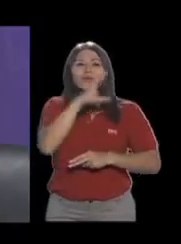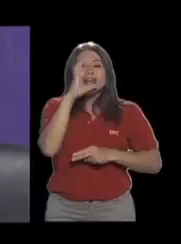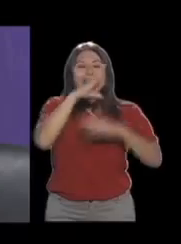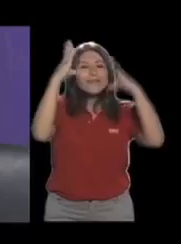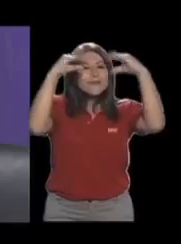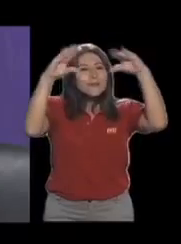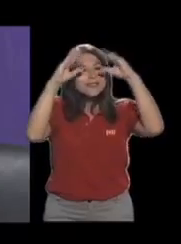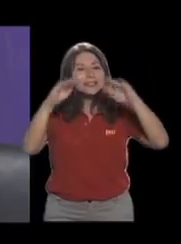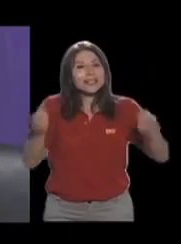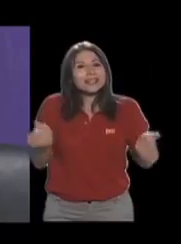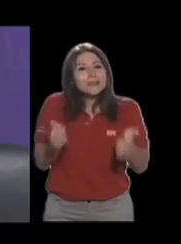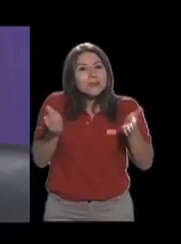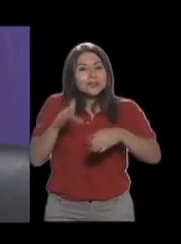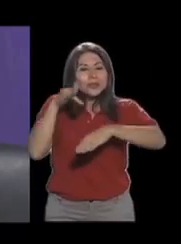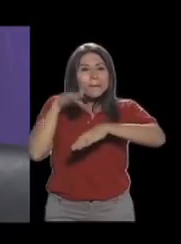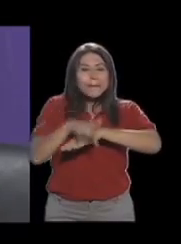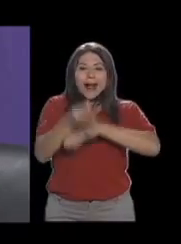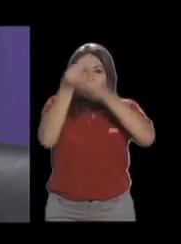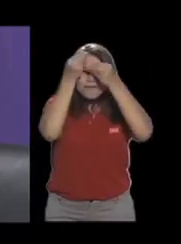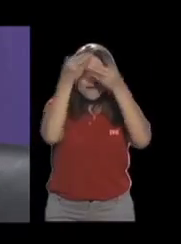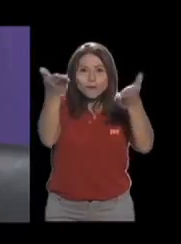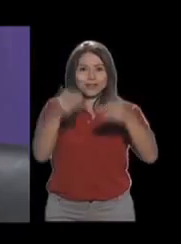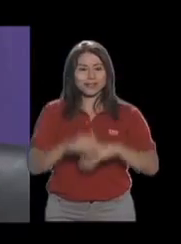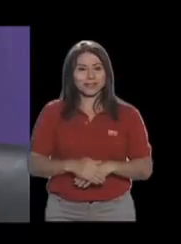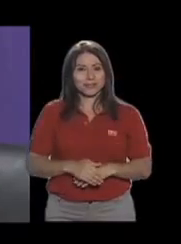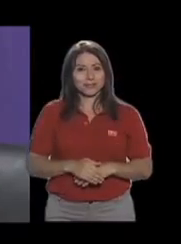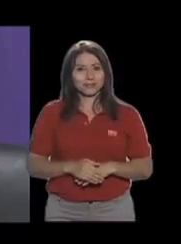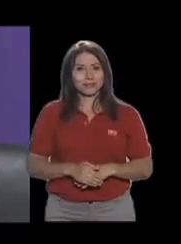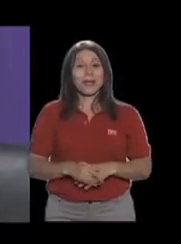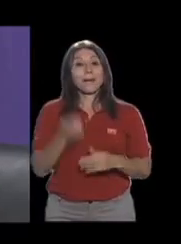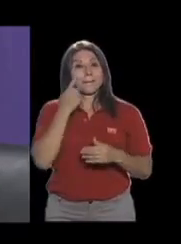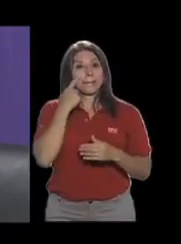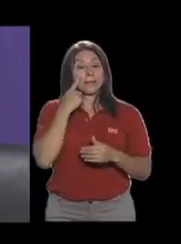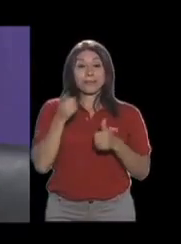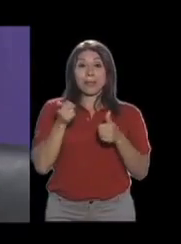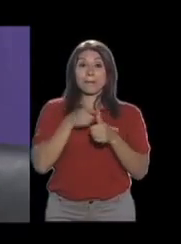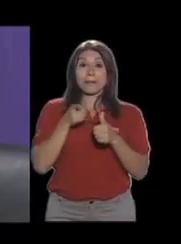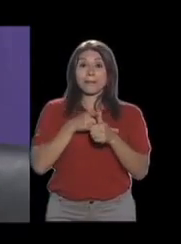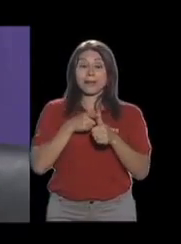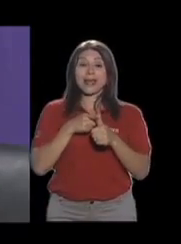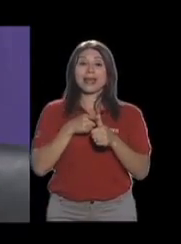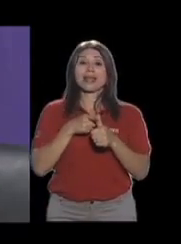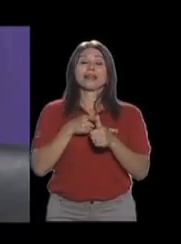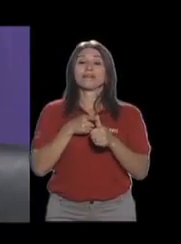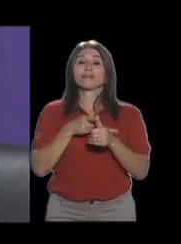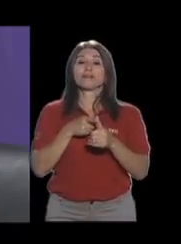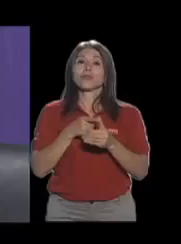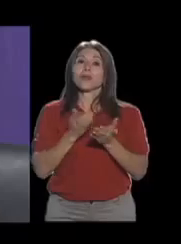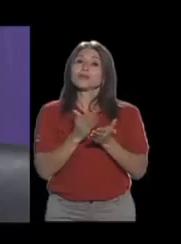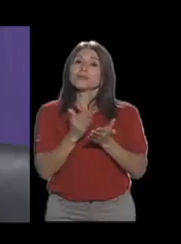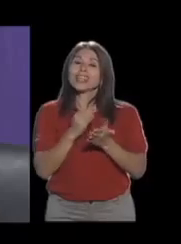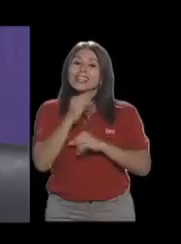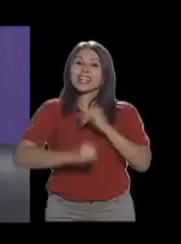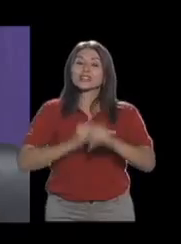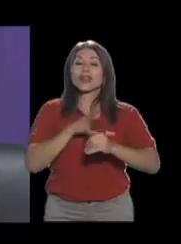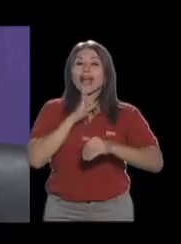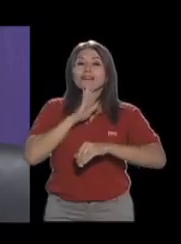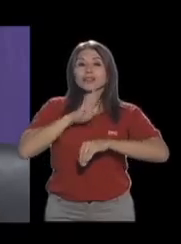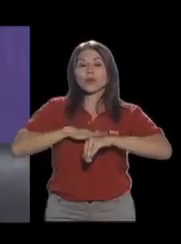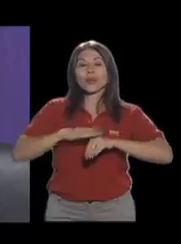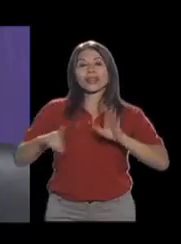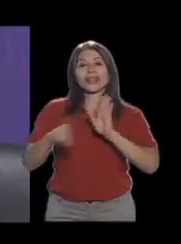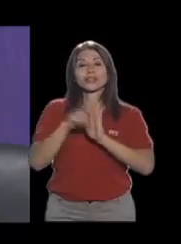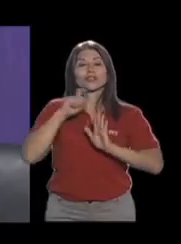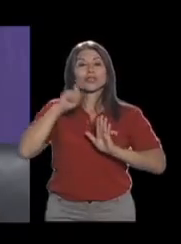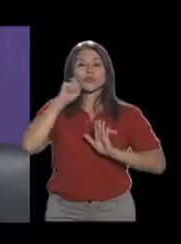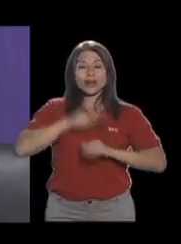es información. Vean, el primer cuerpo internacional que habla sobre derechos sexuales y reproductivos